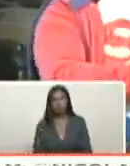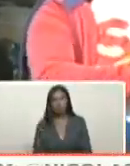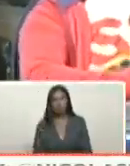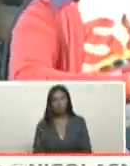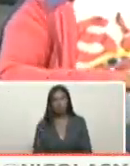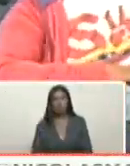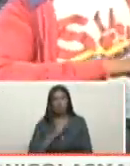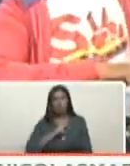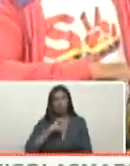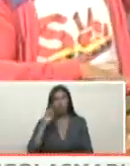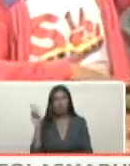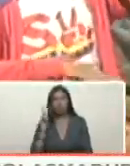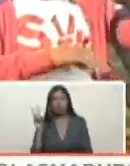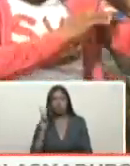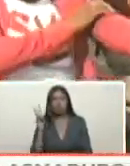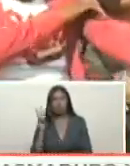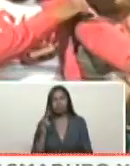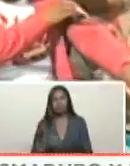¡Somos Venezuela!